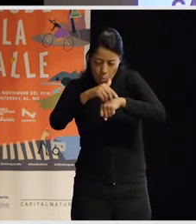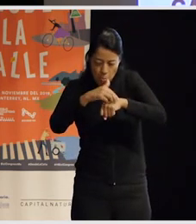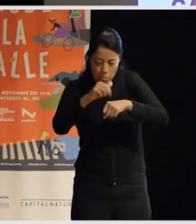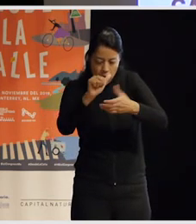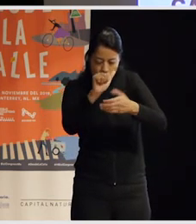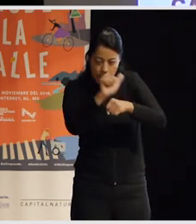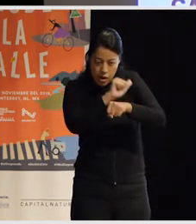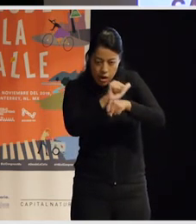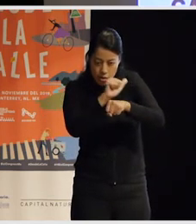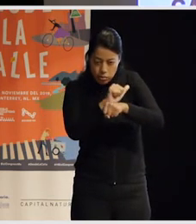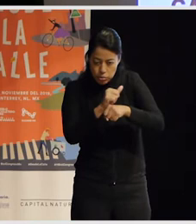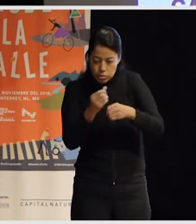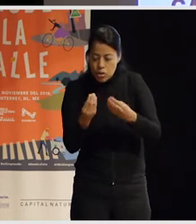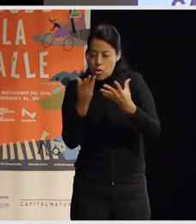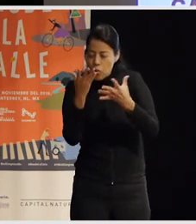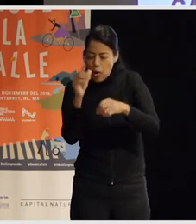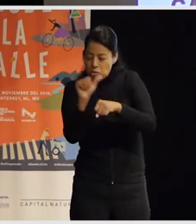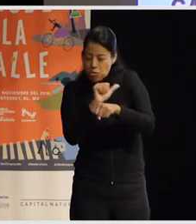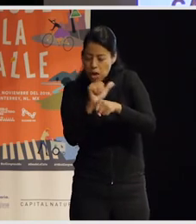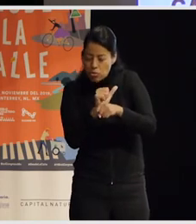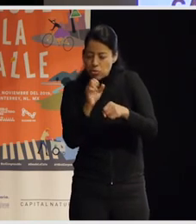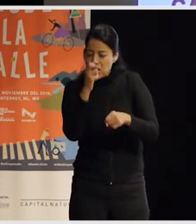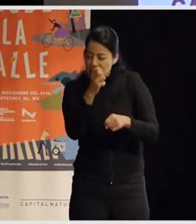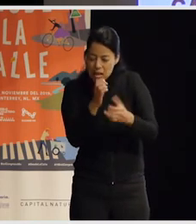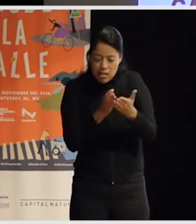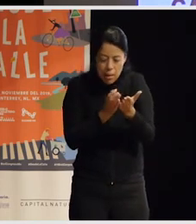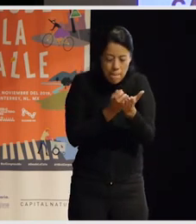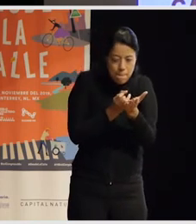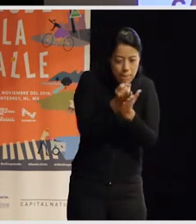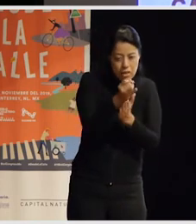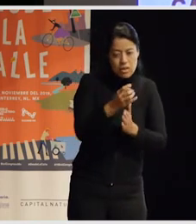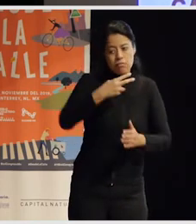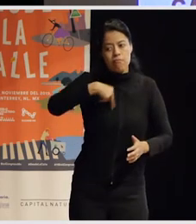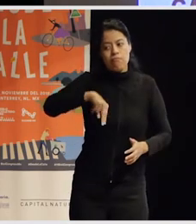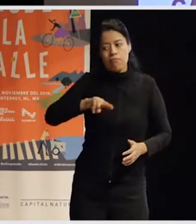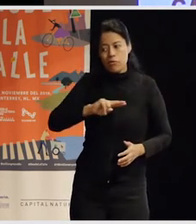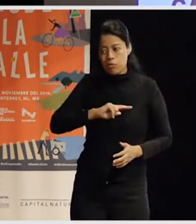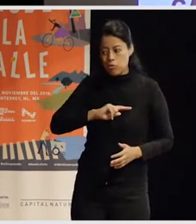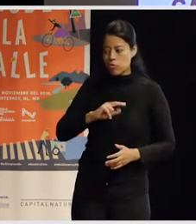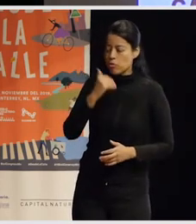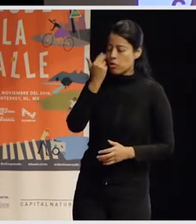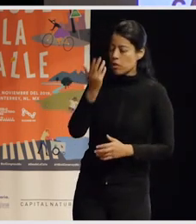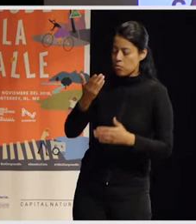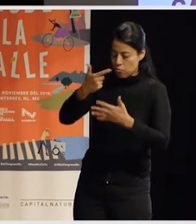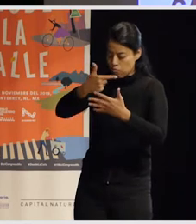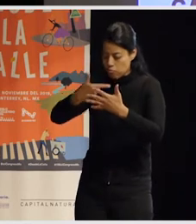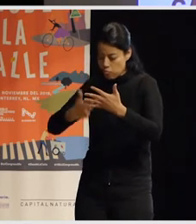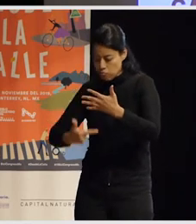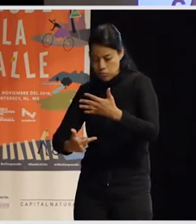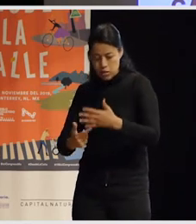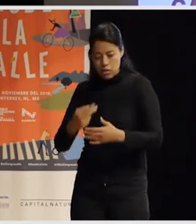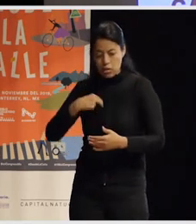en encontrar automóviles en nuestro caso queremos seguir la recomendación del manual de calles y de